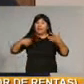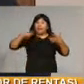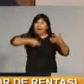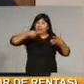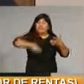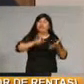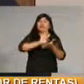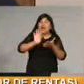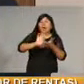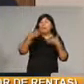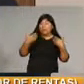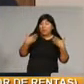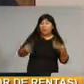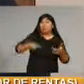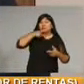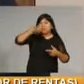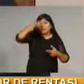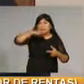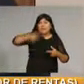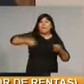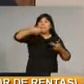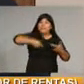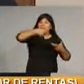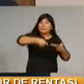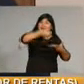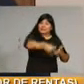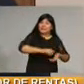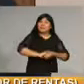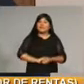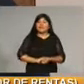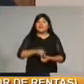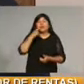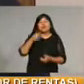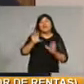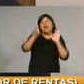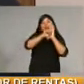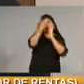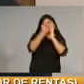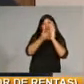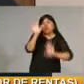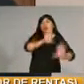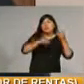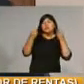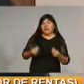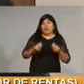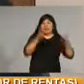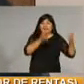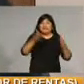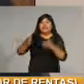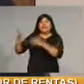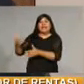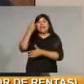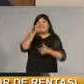la particularidad que tiene este plan es que se se ha partido en tres sectores de segmentos digamos el primer segmento